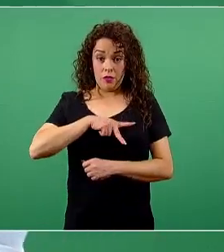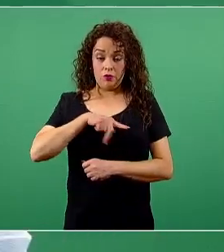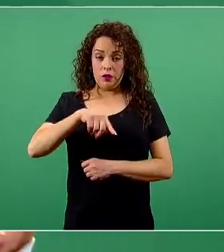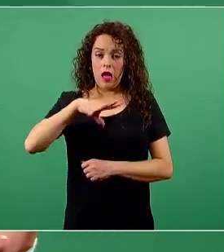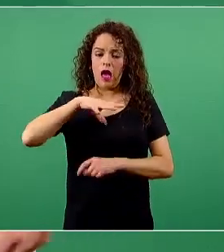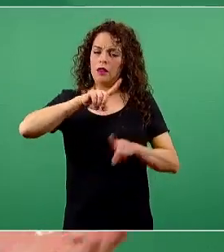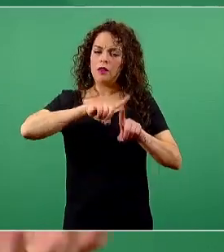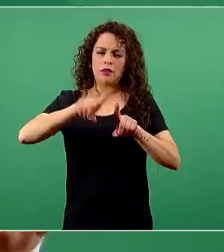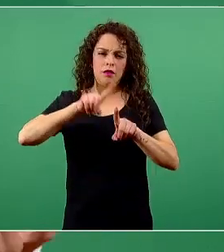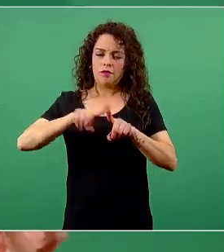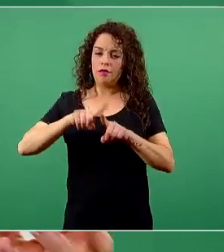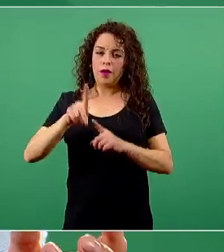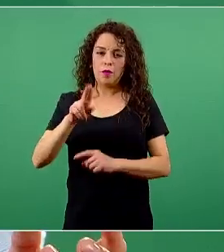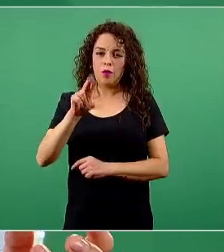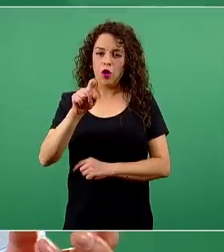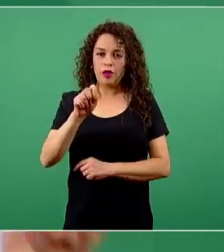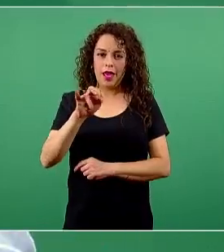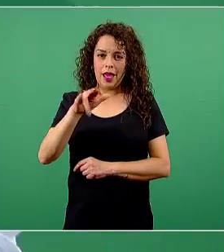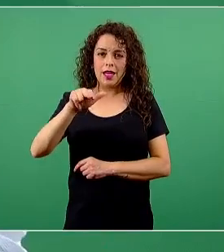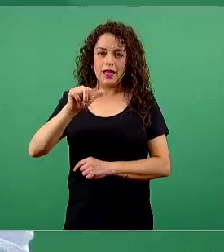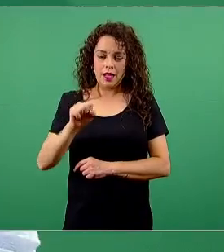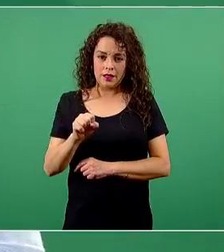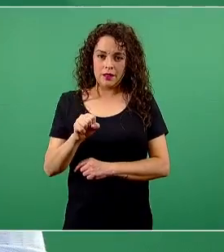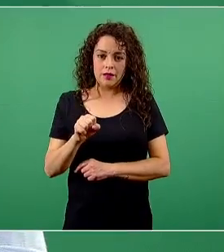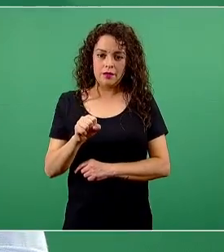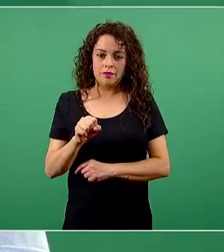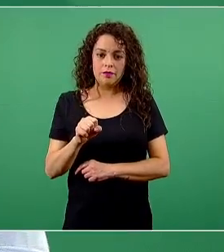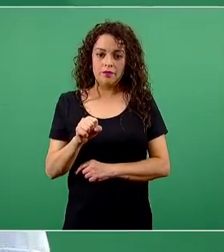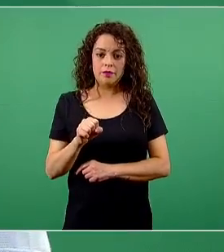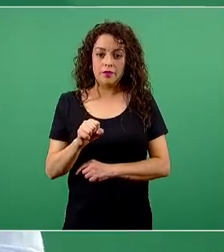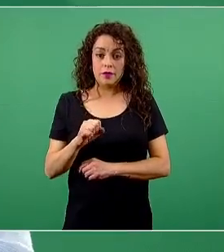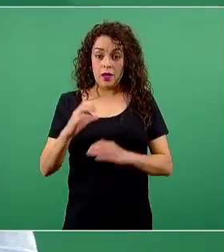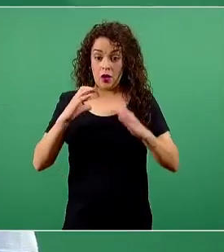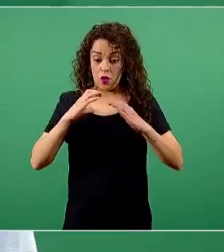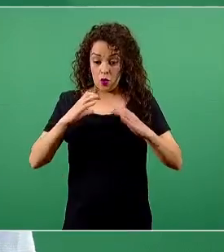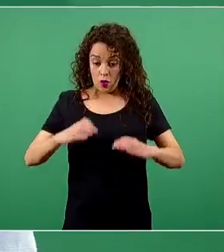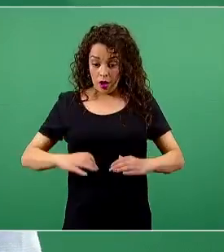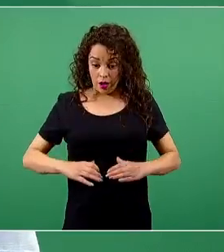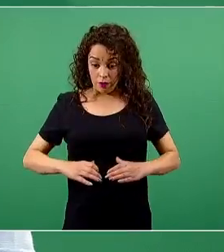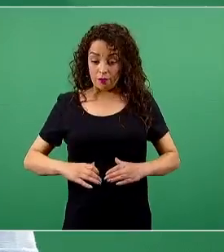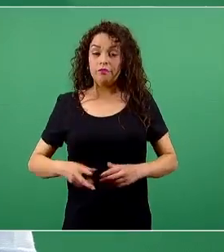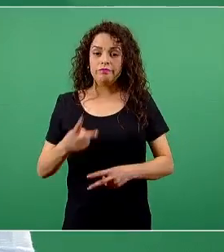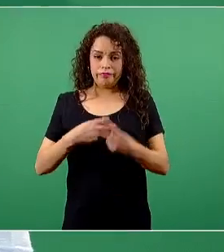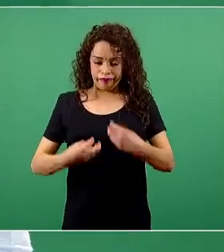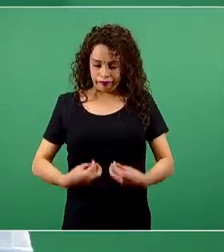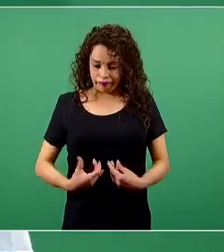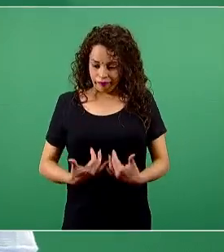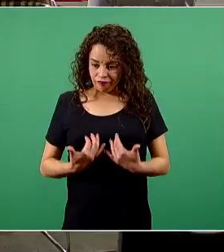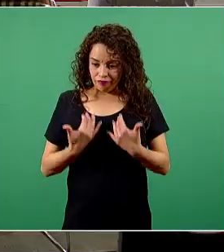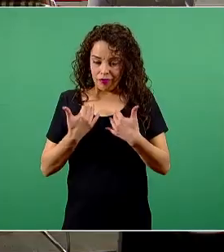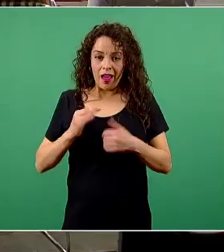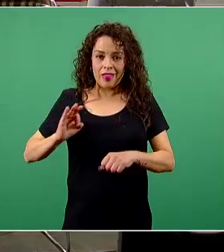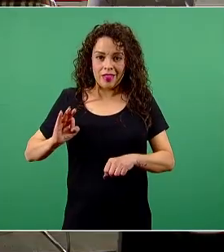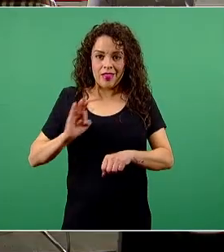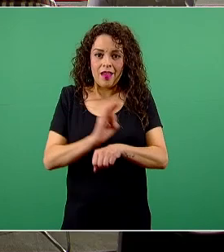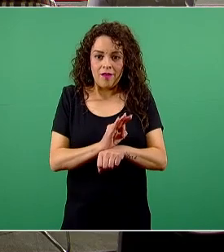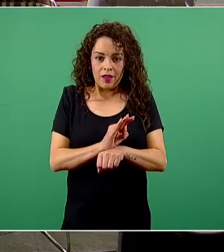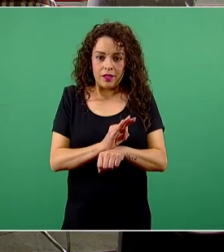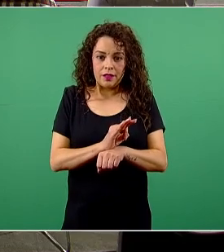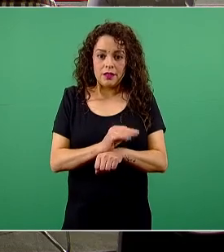y aquellas que pueden hacer que el sistema inmune genere las defensas, genere los anticuerpos, le